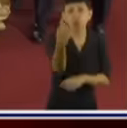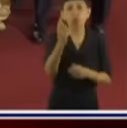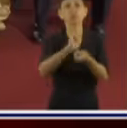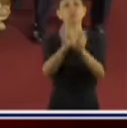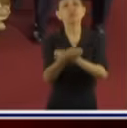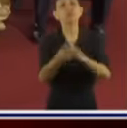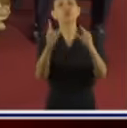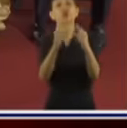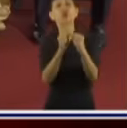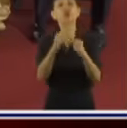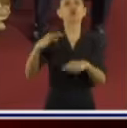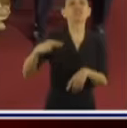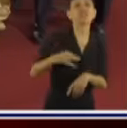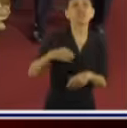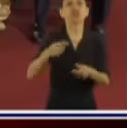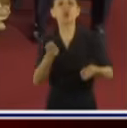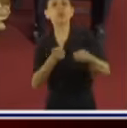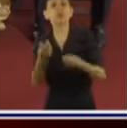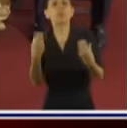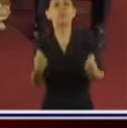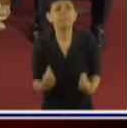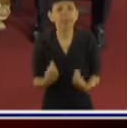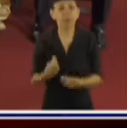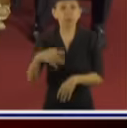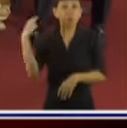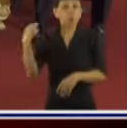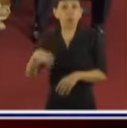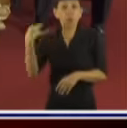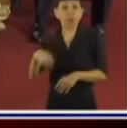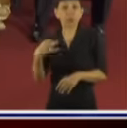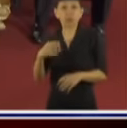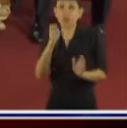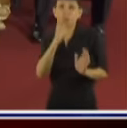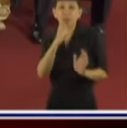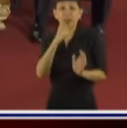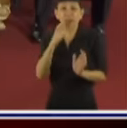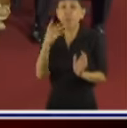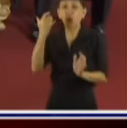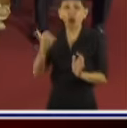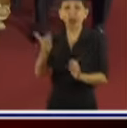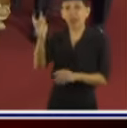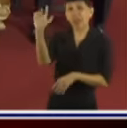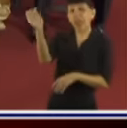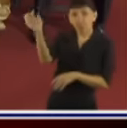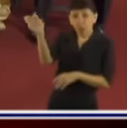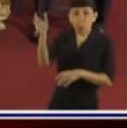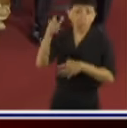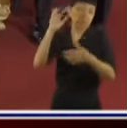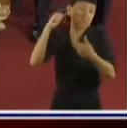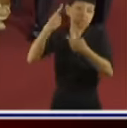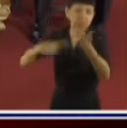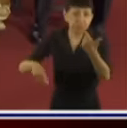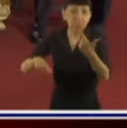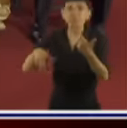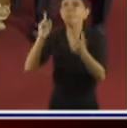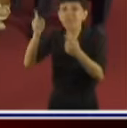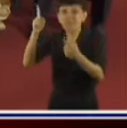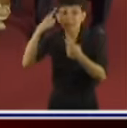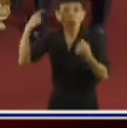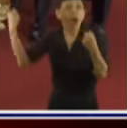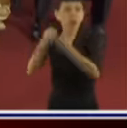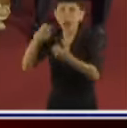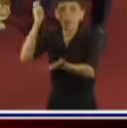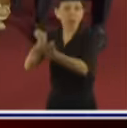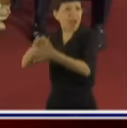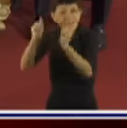también una licitación del Tesoro, que salió con una tasa baja, cuando el mercado se había ilusionado con una tasa más alta. Así que me